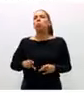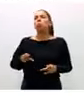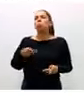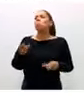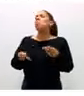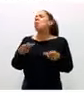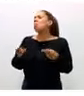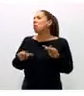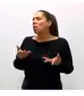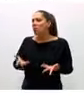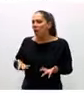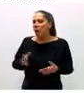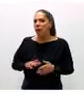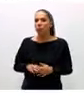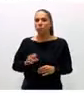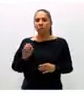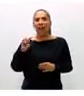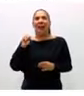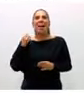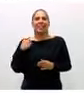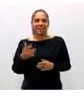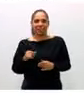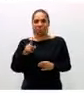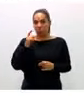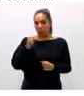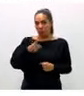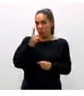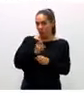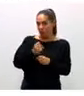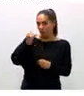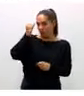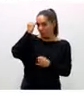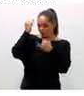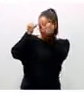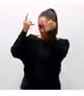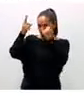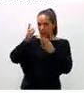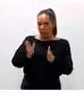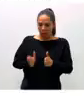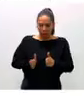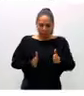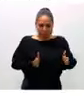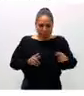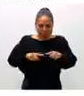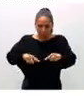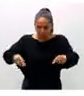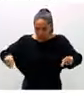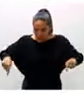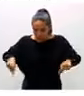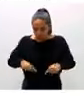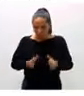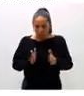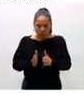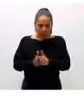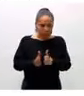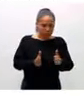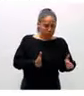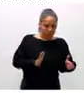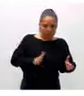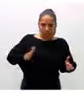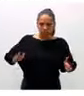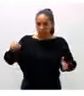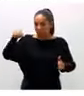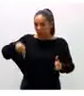el patio en dos secciones, una de deportes y otra para comer, conversar y caminar. Ambas